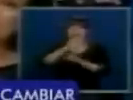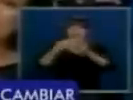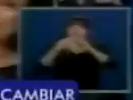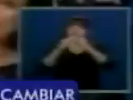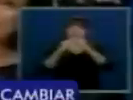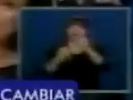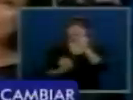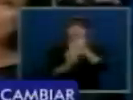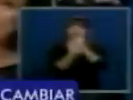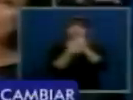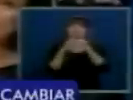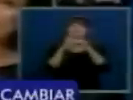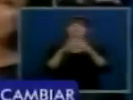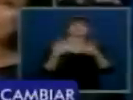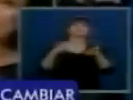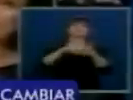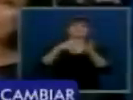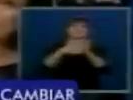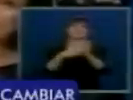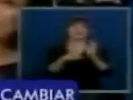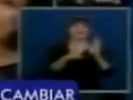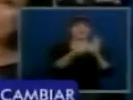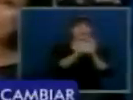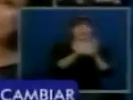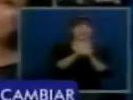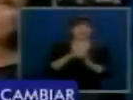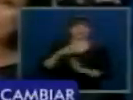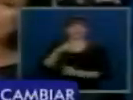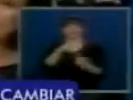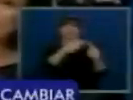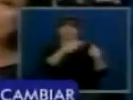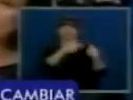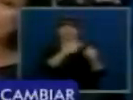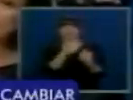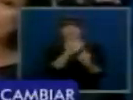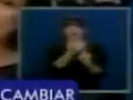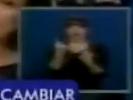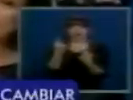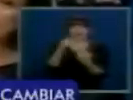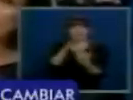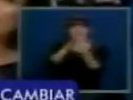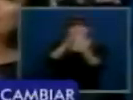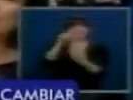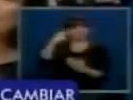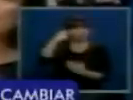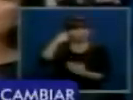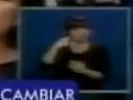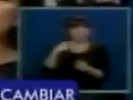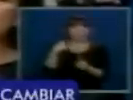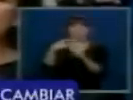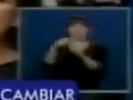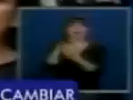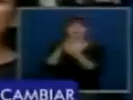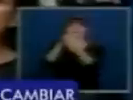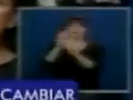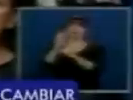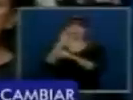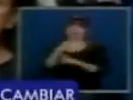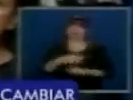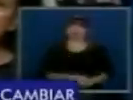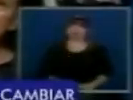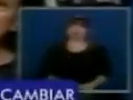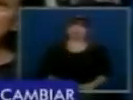respecto de lo que son los derechos y deberes de cada quien frente al Estado y frente a la sociedad. En otras